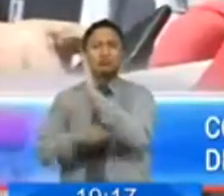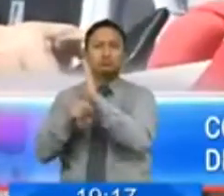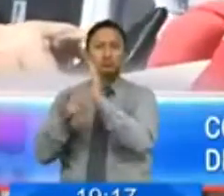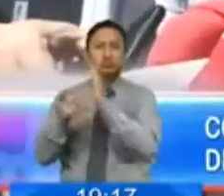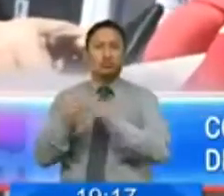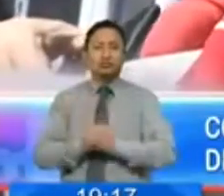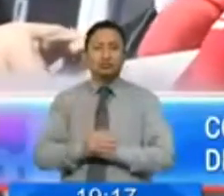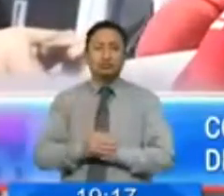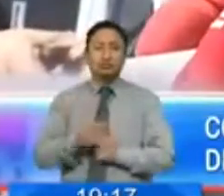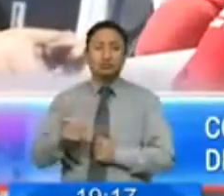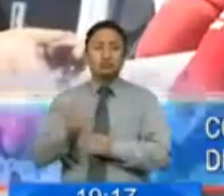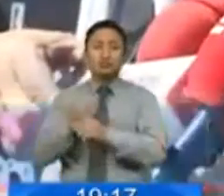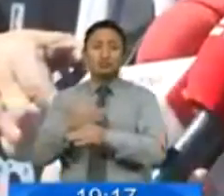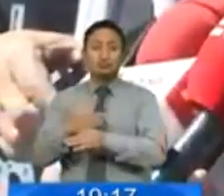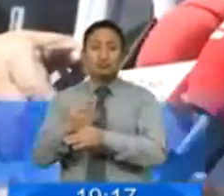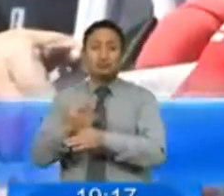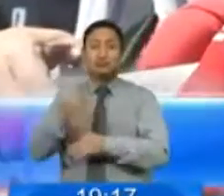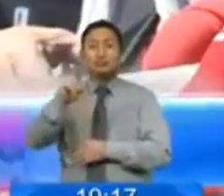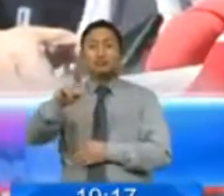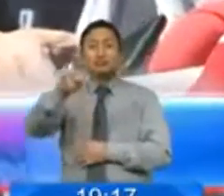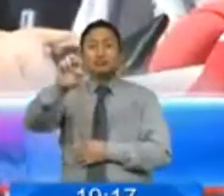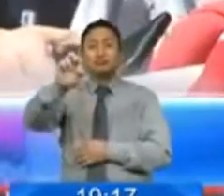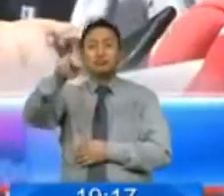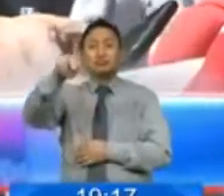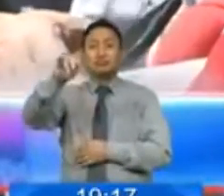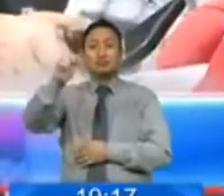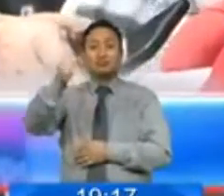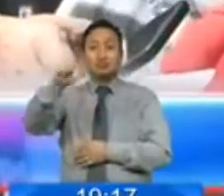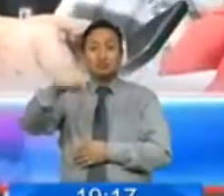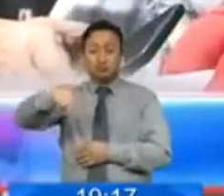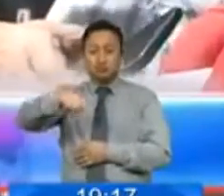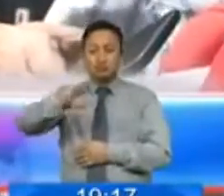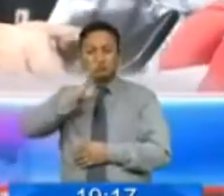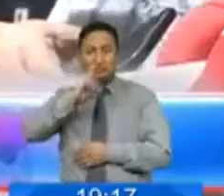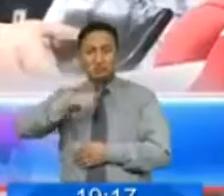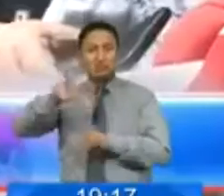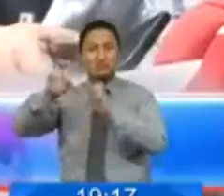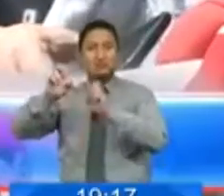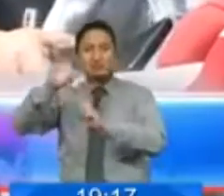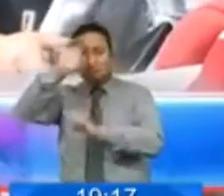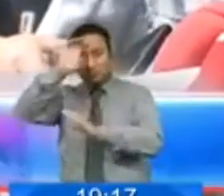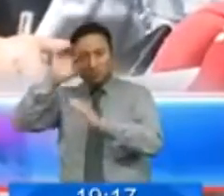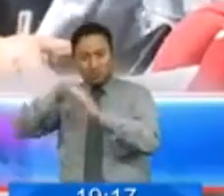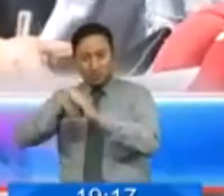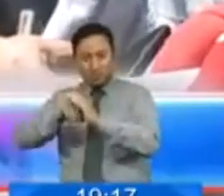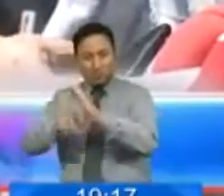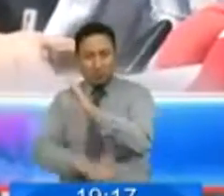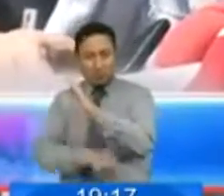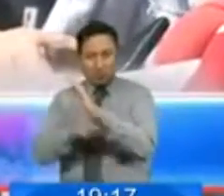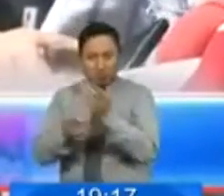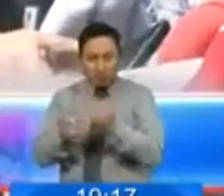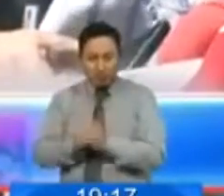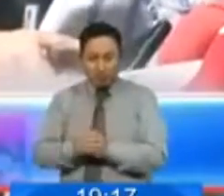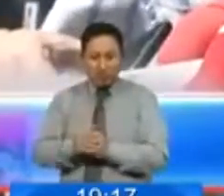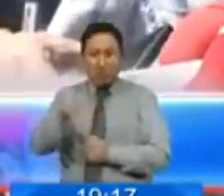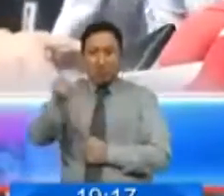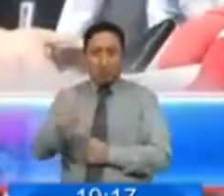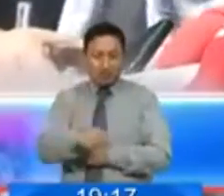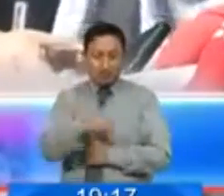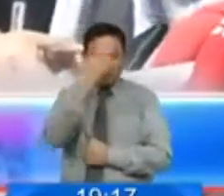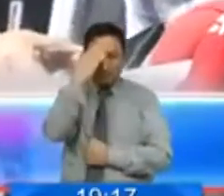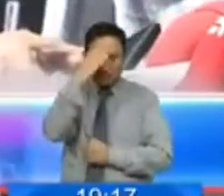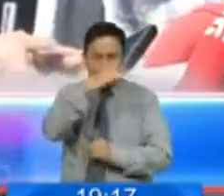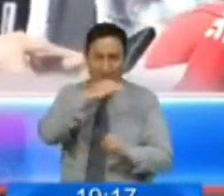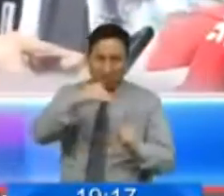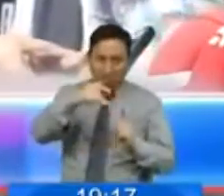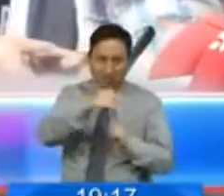Fue funcionario de Repsol y además sus cargos siempre han tenido que ver con el tema minero o petrolero, ¿no? No es una persona que sabe de ambiente